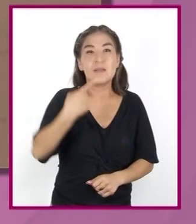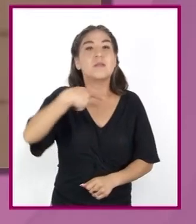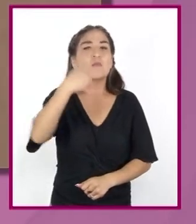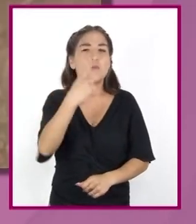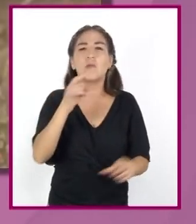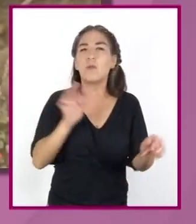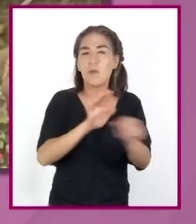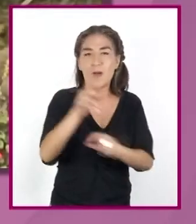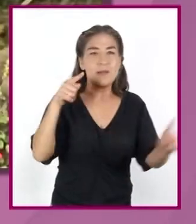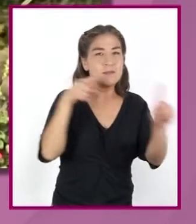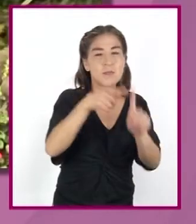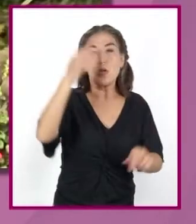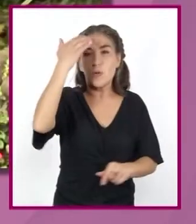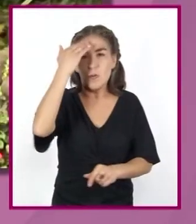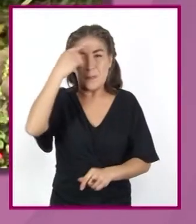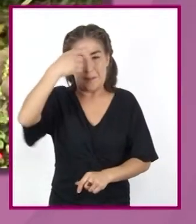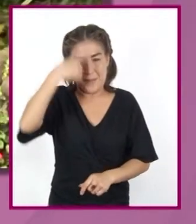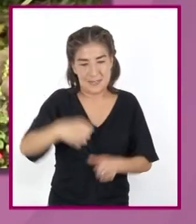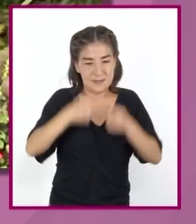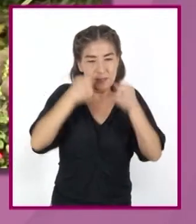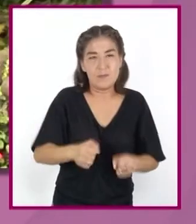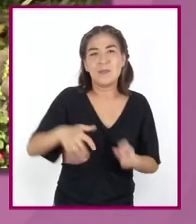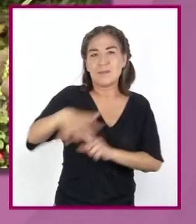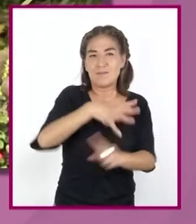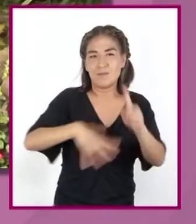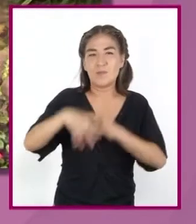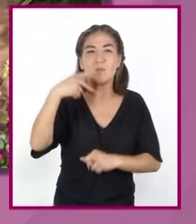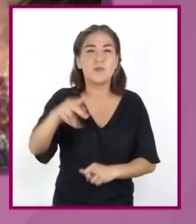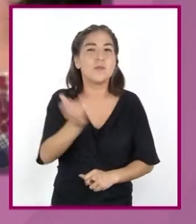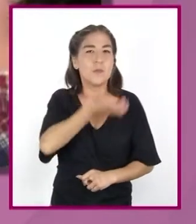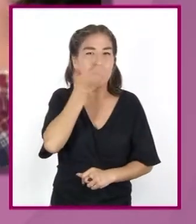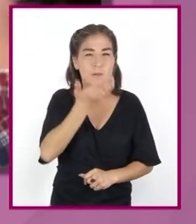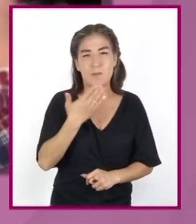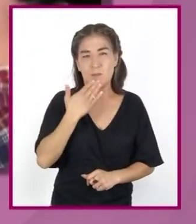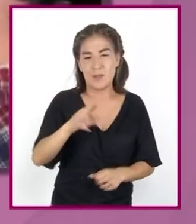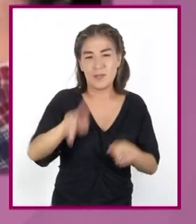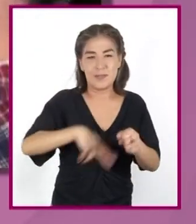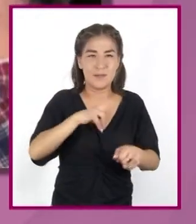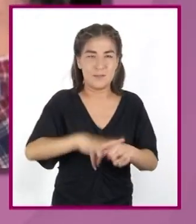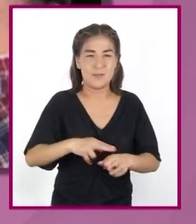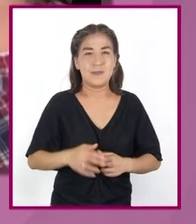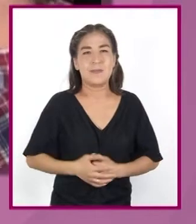base en el conocimiento y conservación de su patrimonio natural.